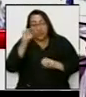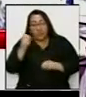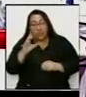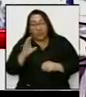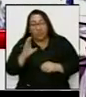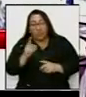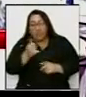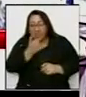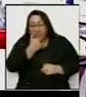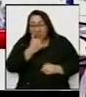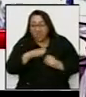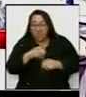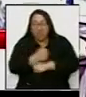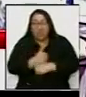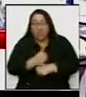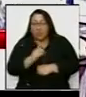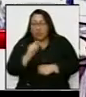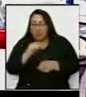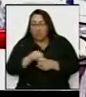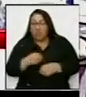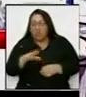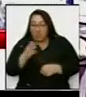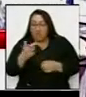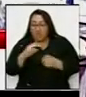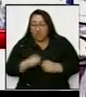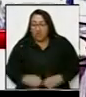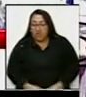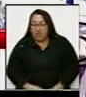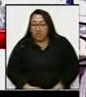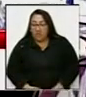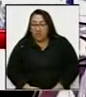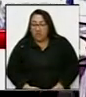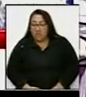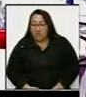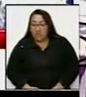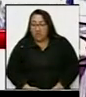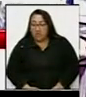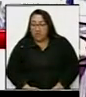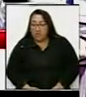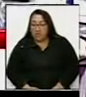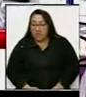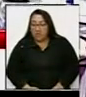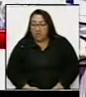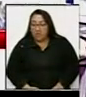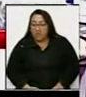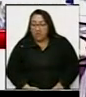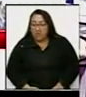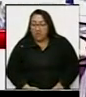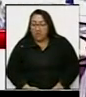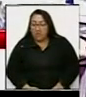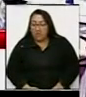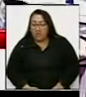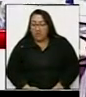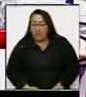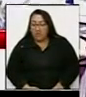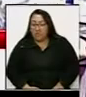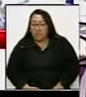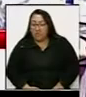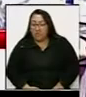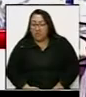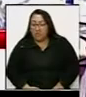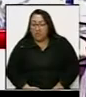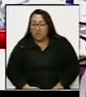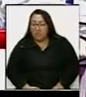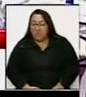parte de los asesores que no se ha evaluado. Ya se está haciendo, ya se está poniendo en práctica. Y decir que esto sería un